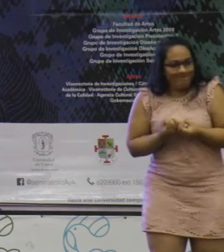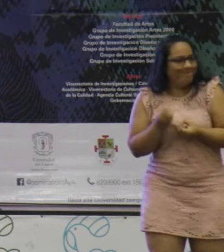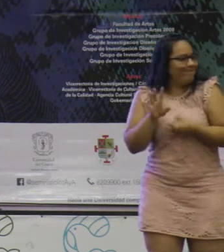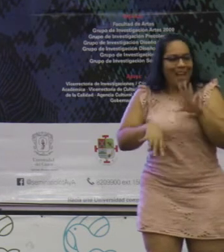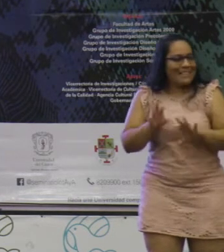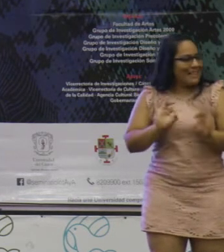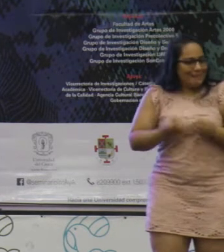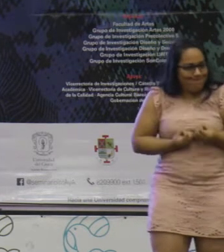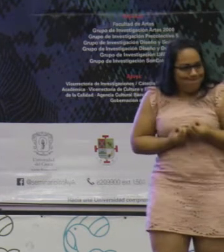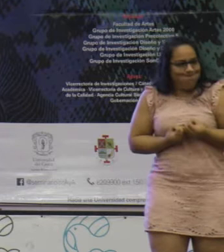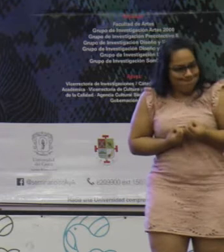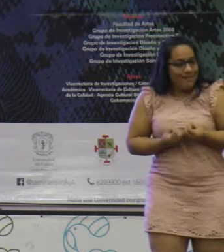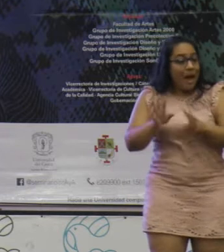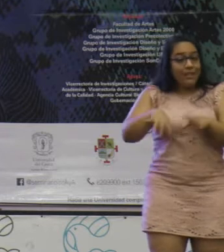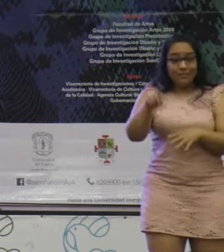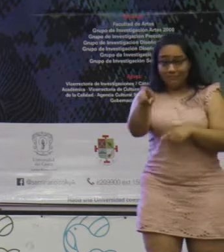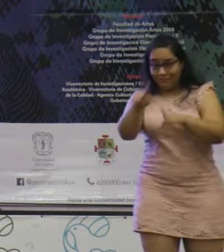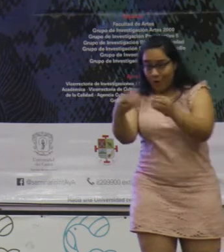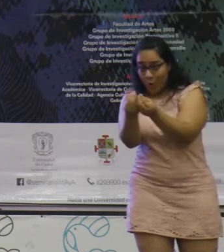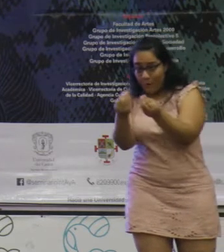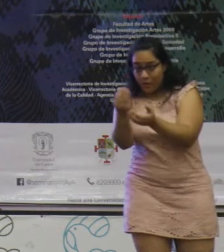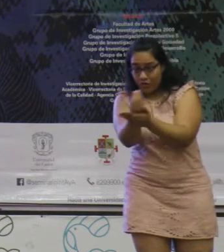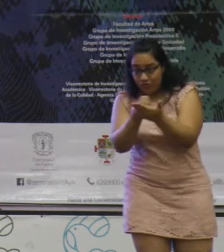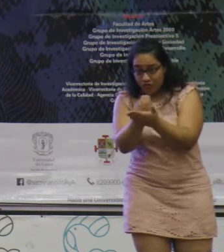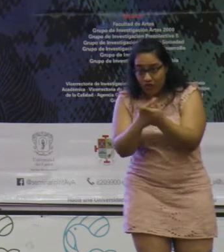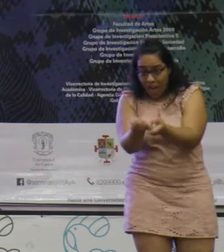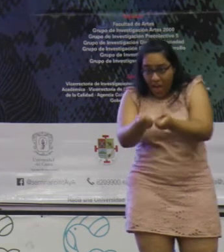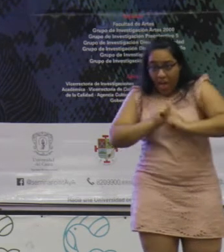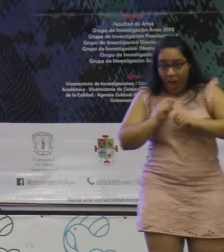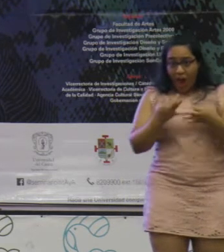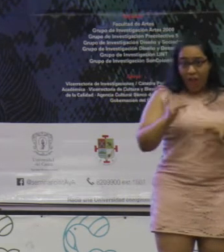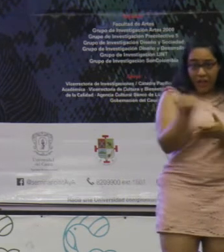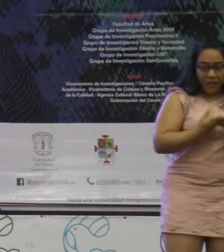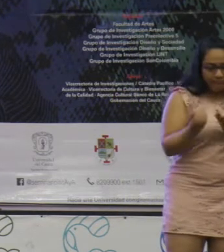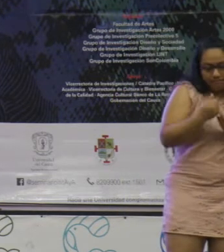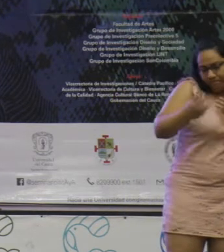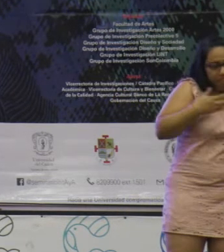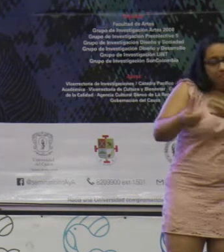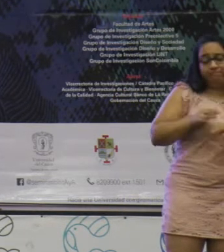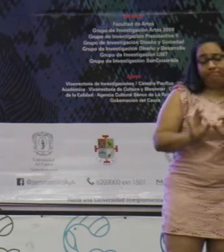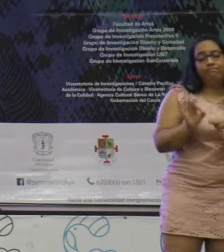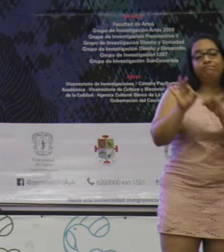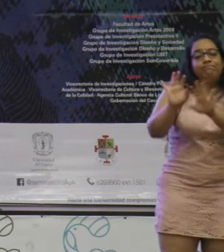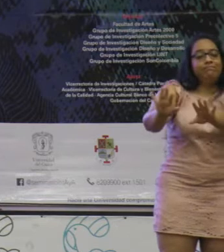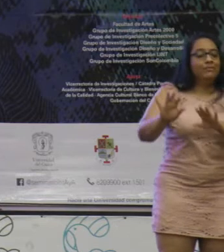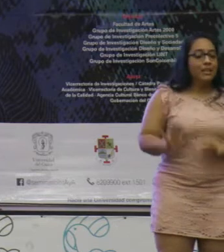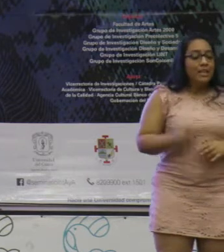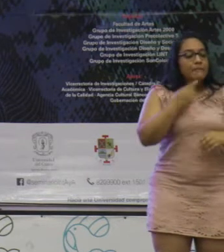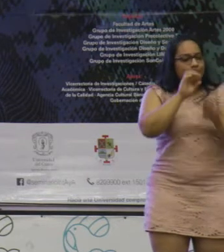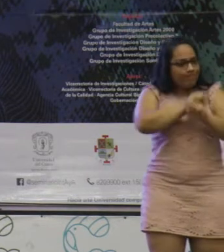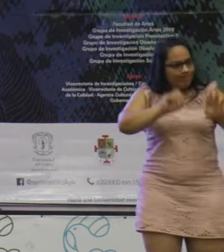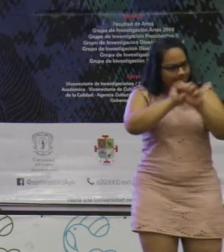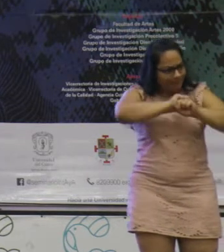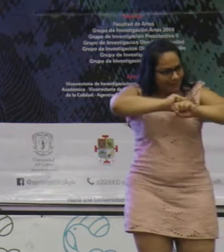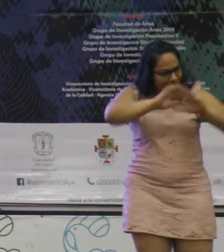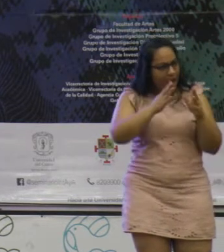o no conocimiento nuestros hermanitos de diseño, no nos importa. Y creo que eso es una de las cosas que es fundamental empezar a tener claro. Es decir, hay